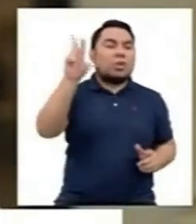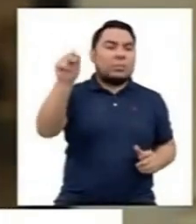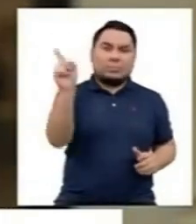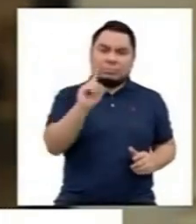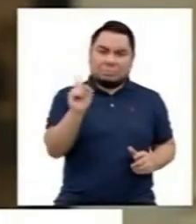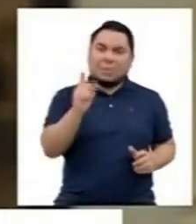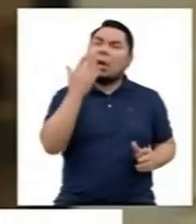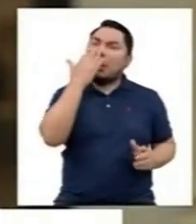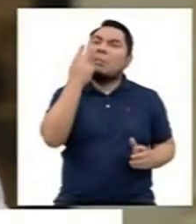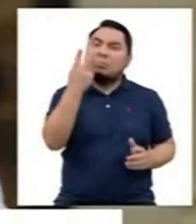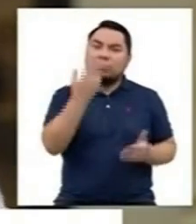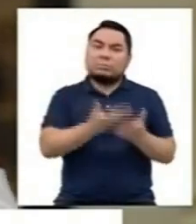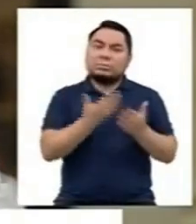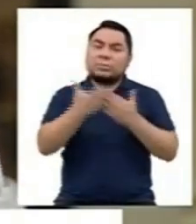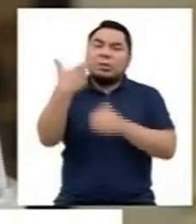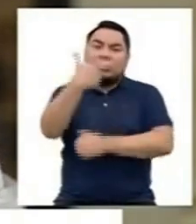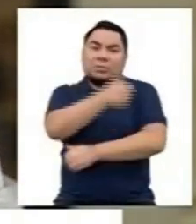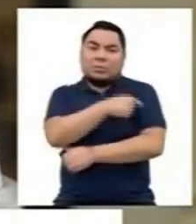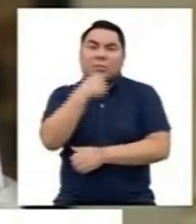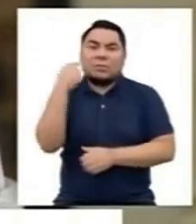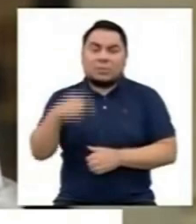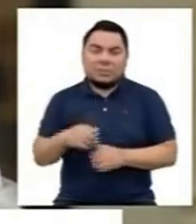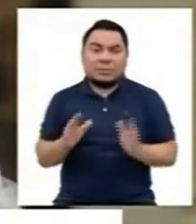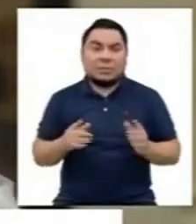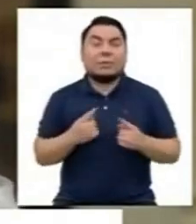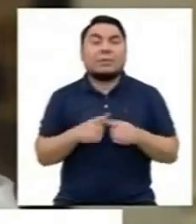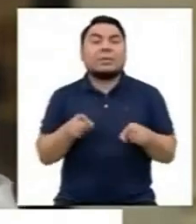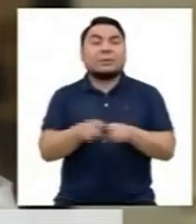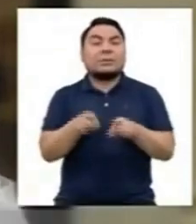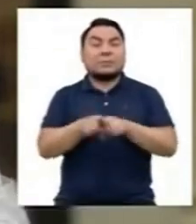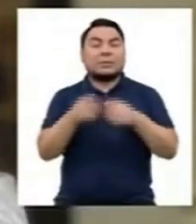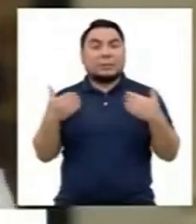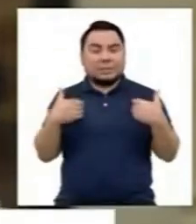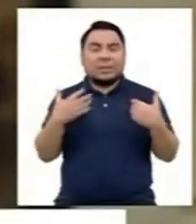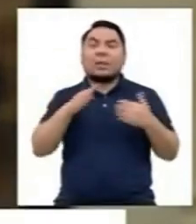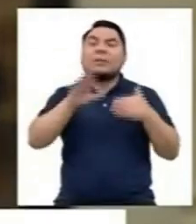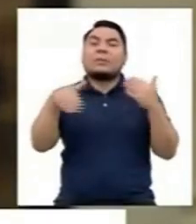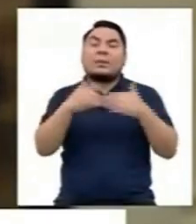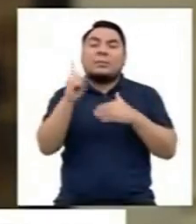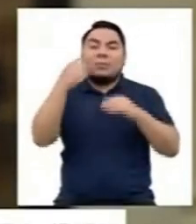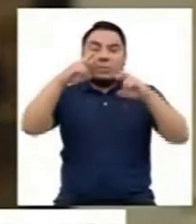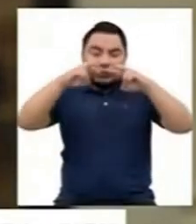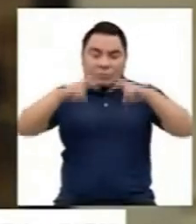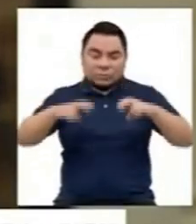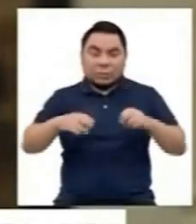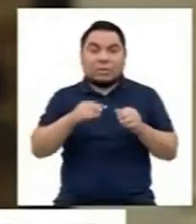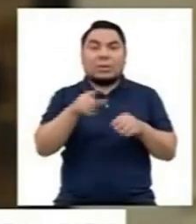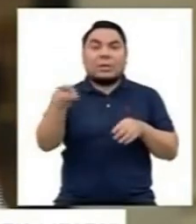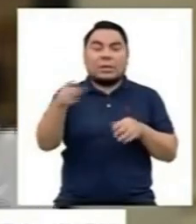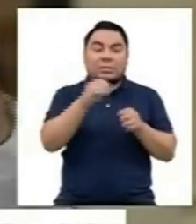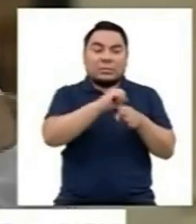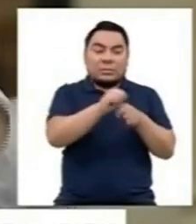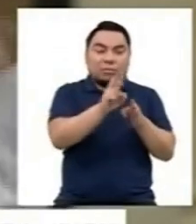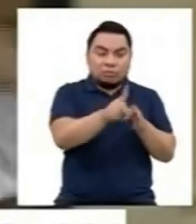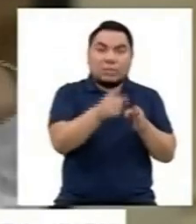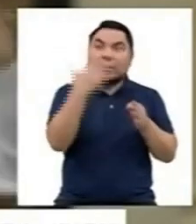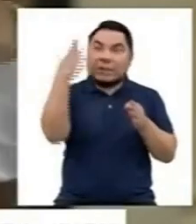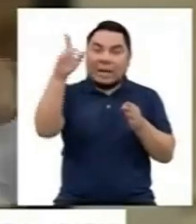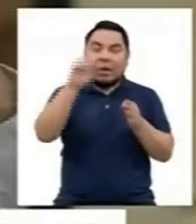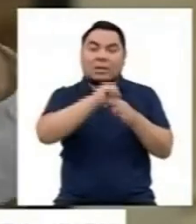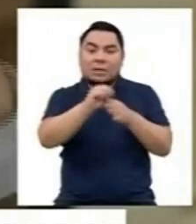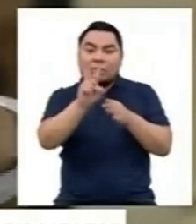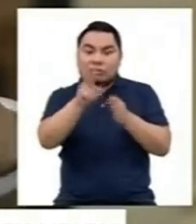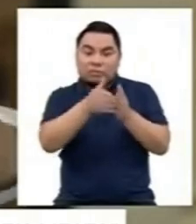peruana, que ha sido la más olvidada de todas durante todos los gobiernos pasados, incluye este. Todos los gobiernos han despriorizado la